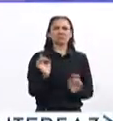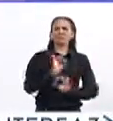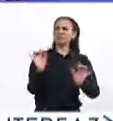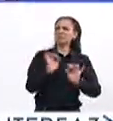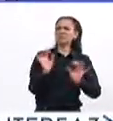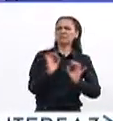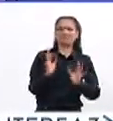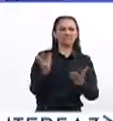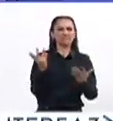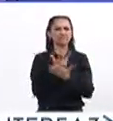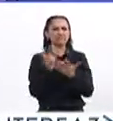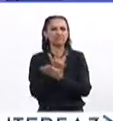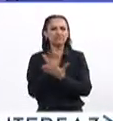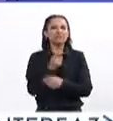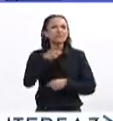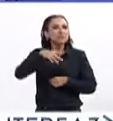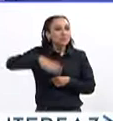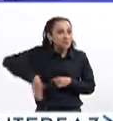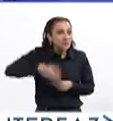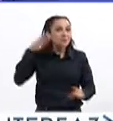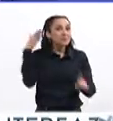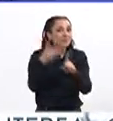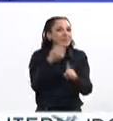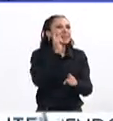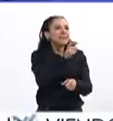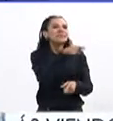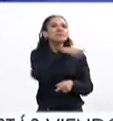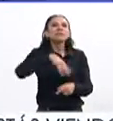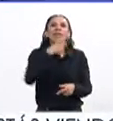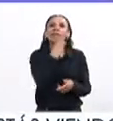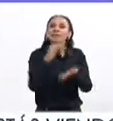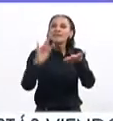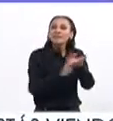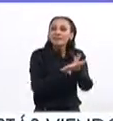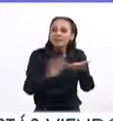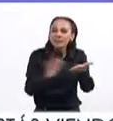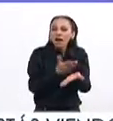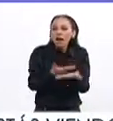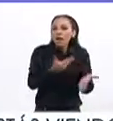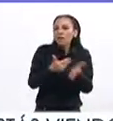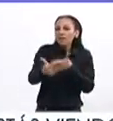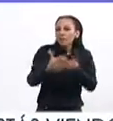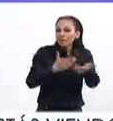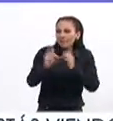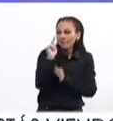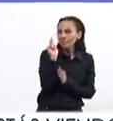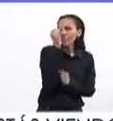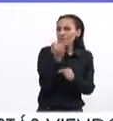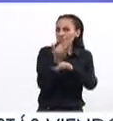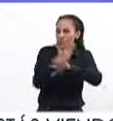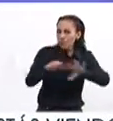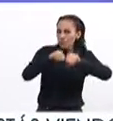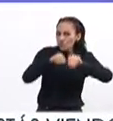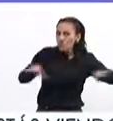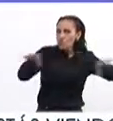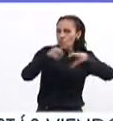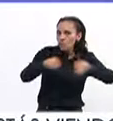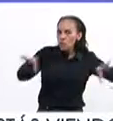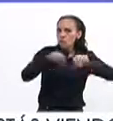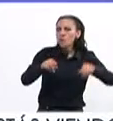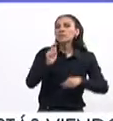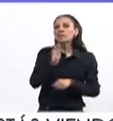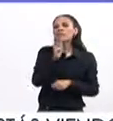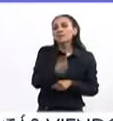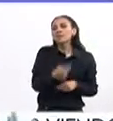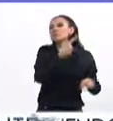elemento clave ahorita, dijiste tablet, en estas nuevas épocas y eras de información y de, uh-huh. y de convivio